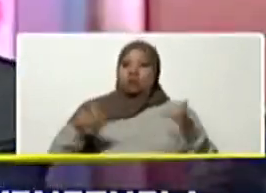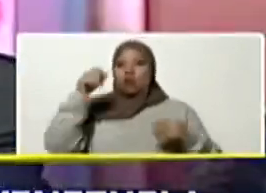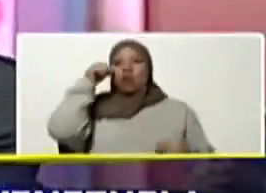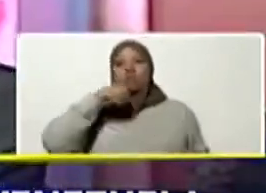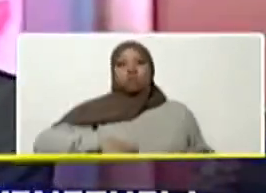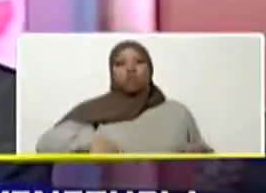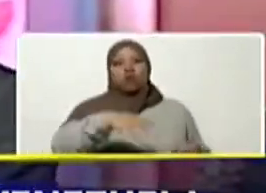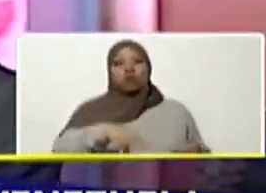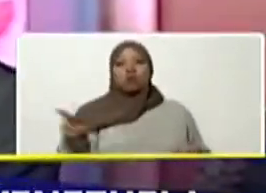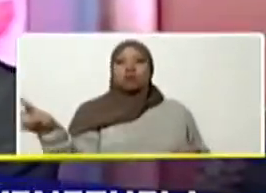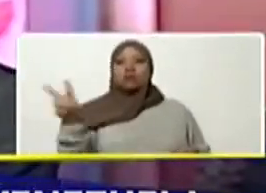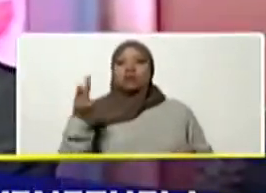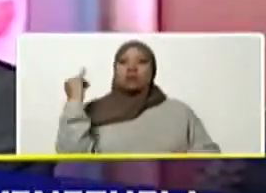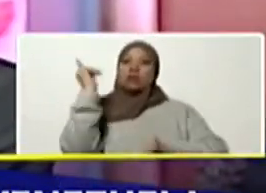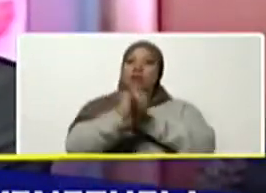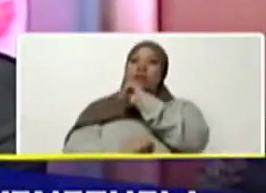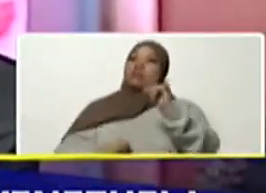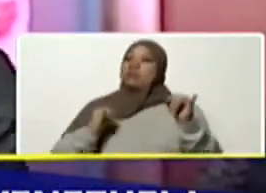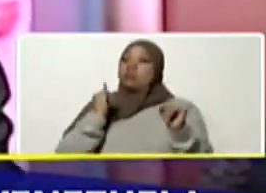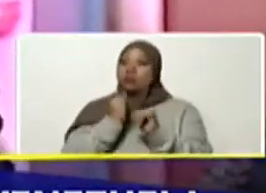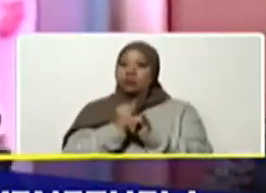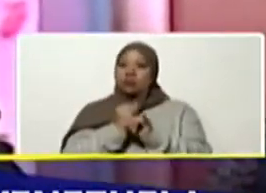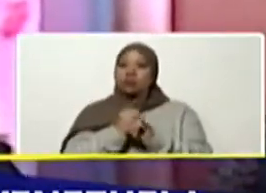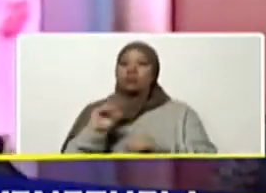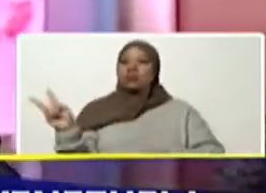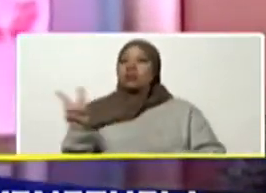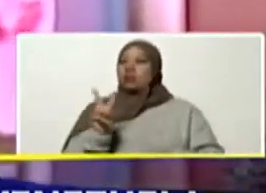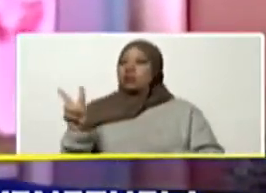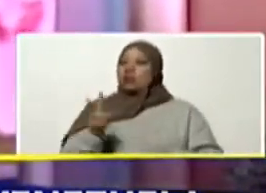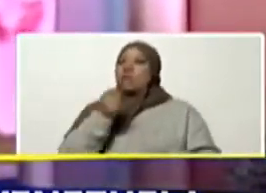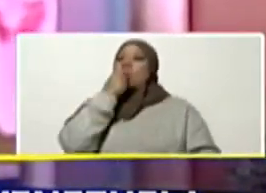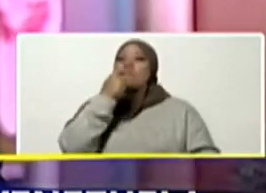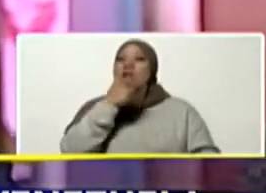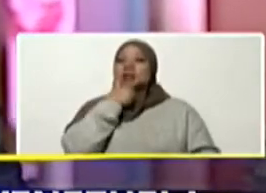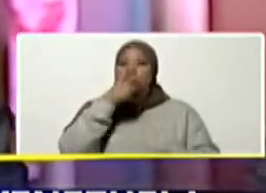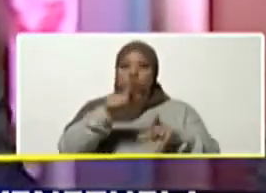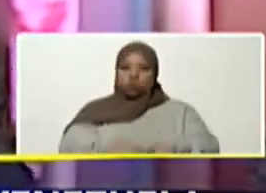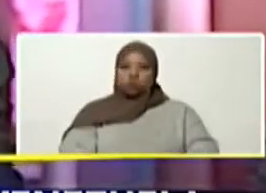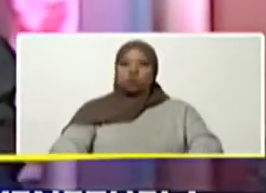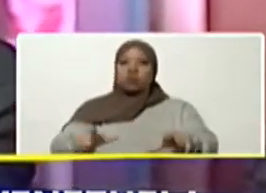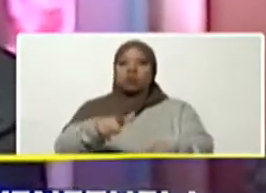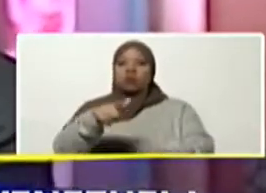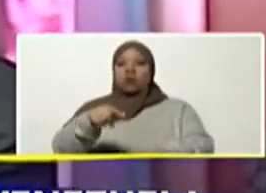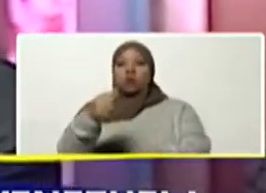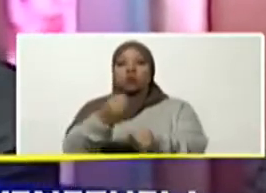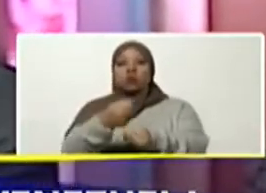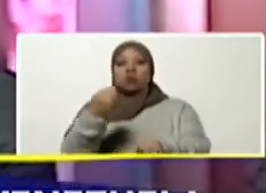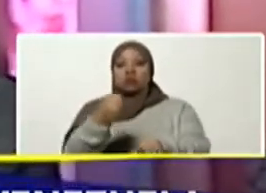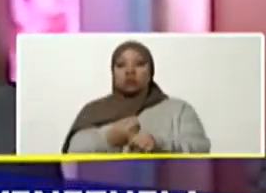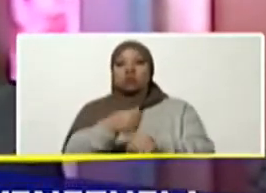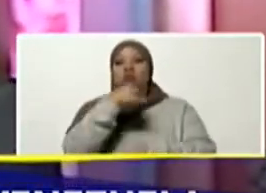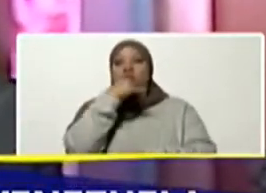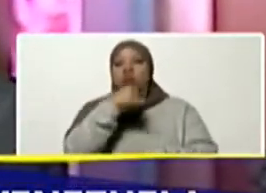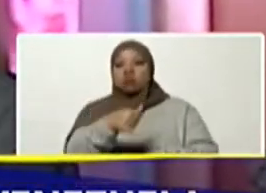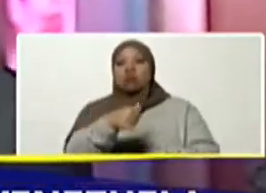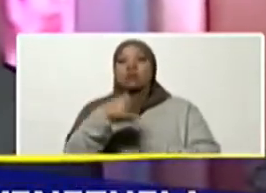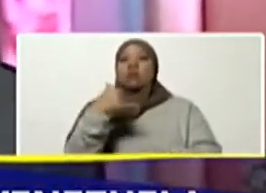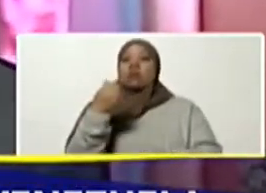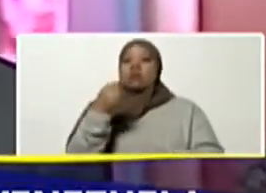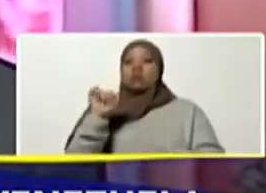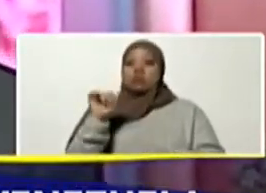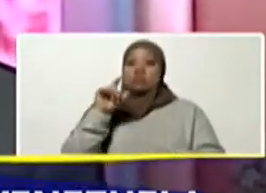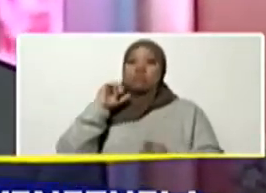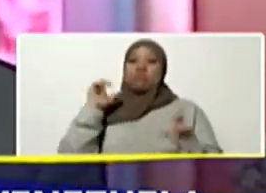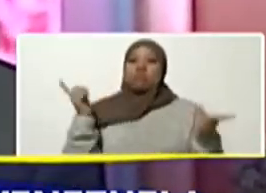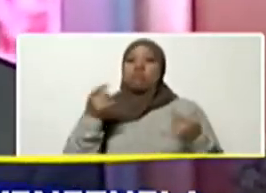de Venezuela la Feria Internacional del Libro de Venezuela, en este hermoso lugar que atesora grandes obras del arte venezolano como es la